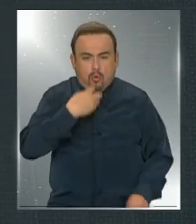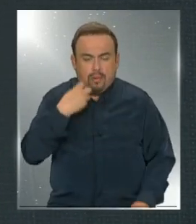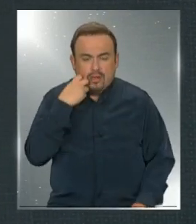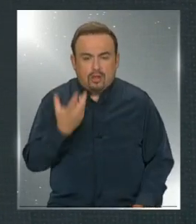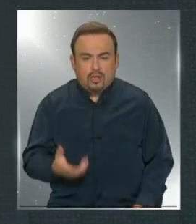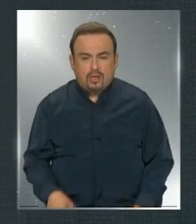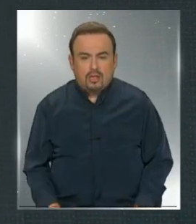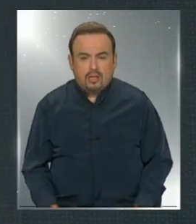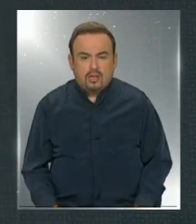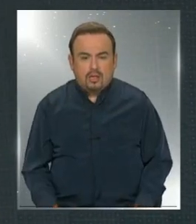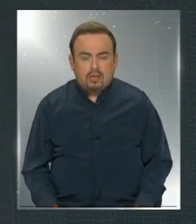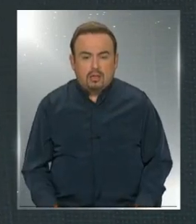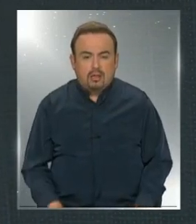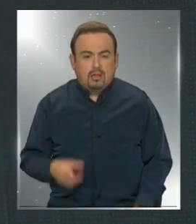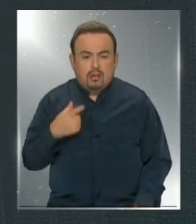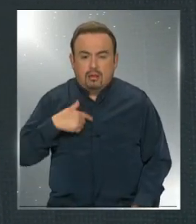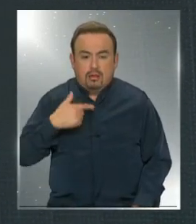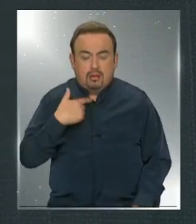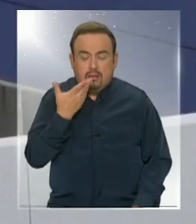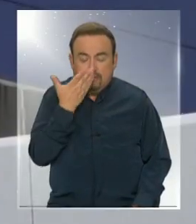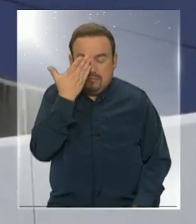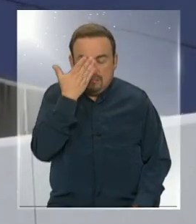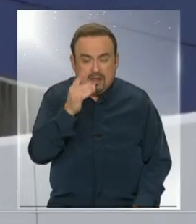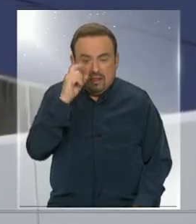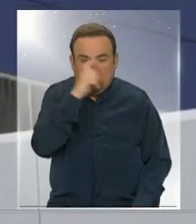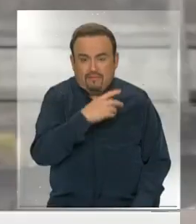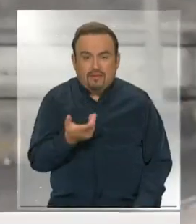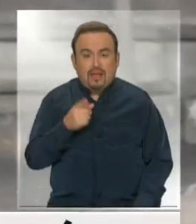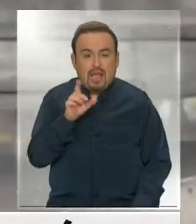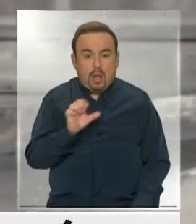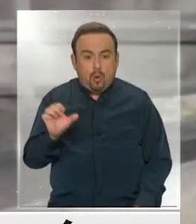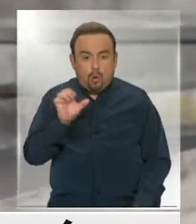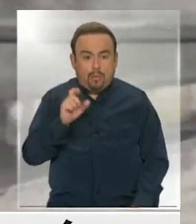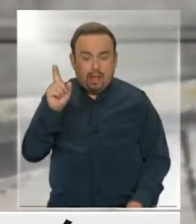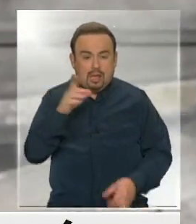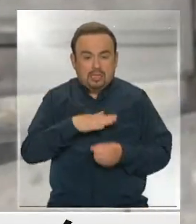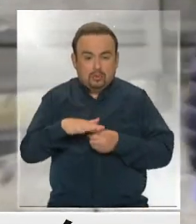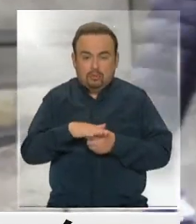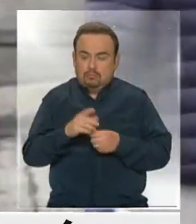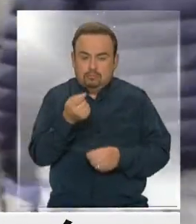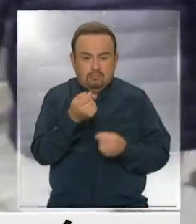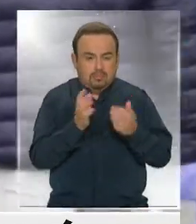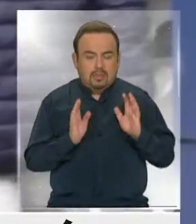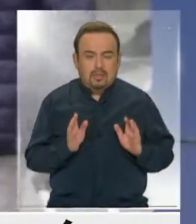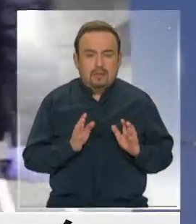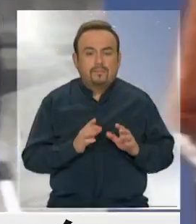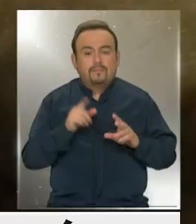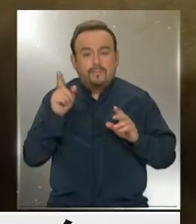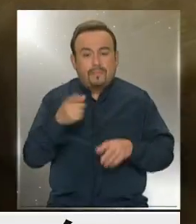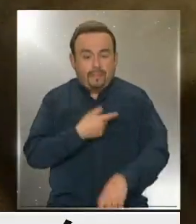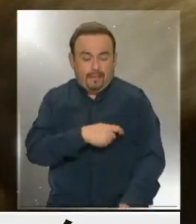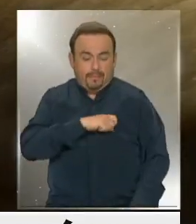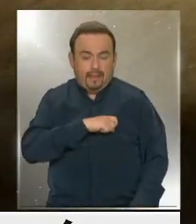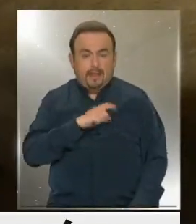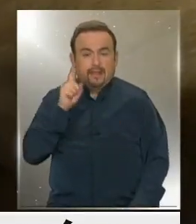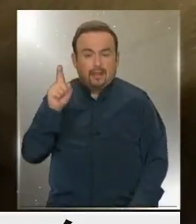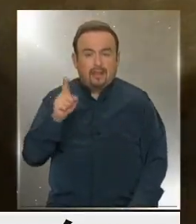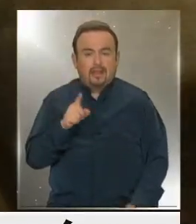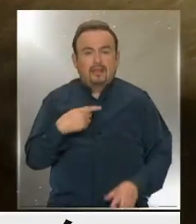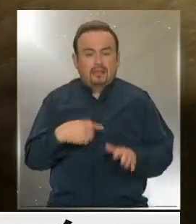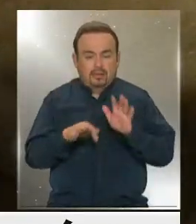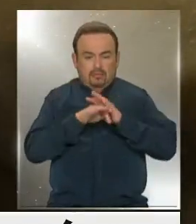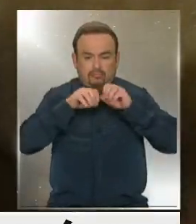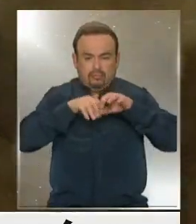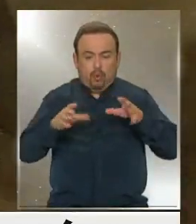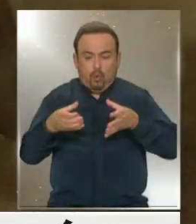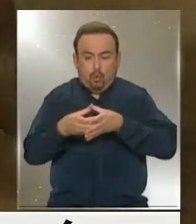donde estamos muy, muy complejos. En Europa la situación es similar. Específicamente en España, a través de redes sociales,